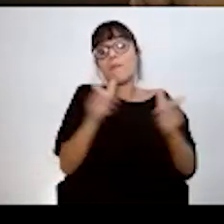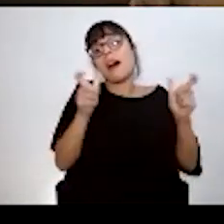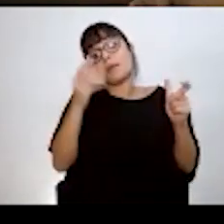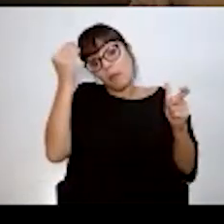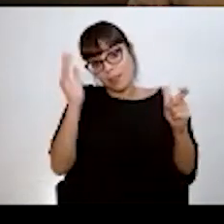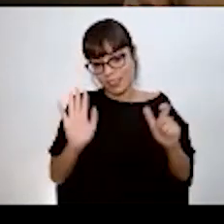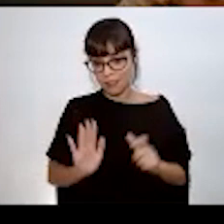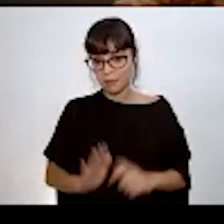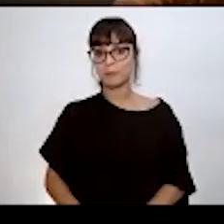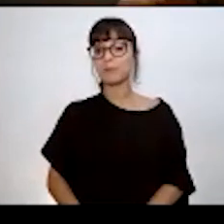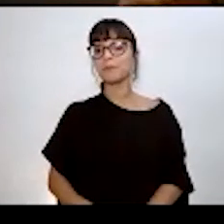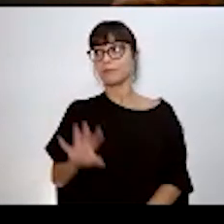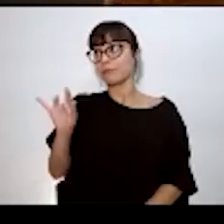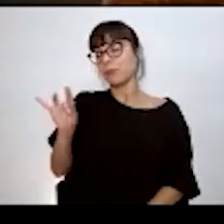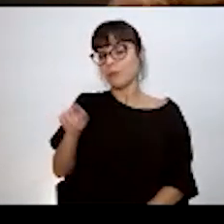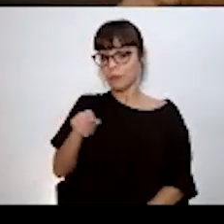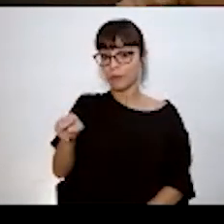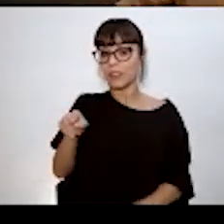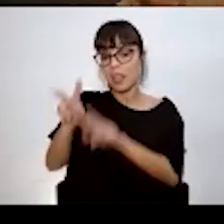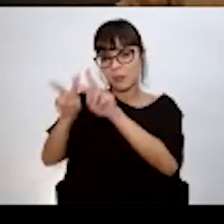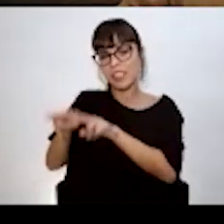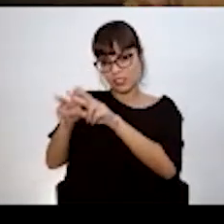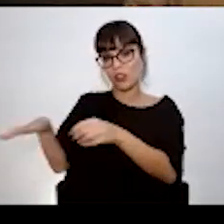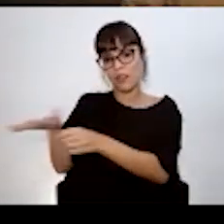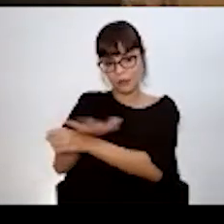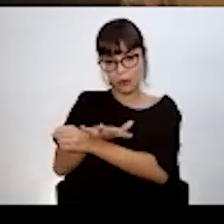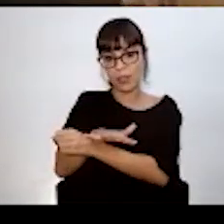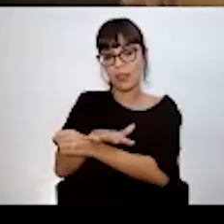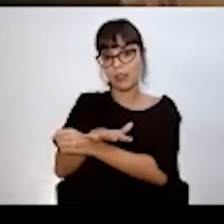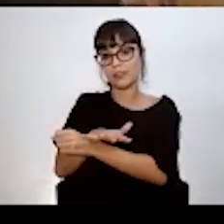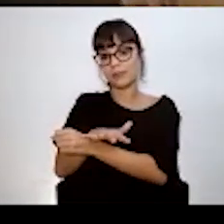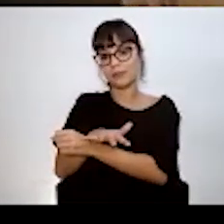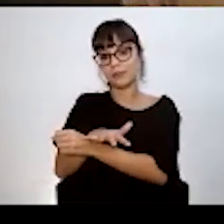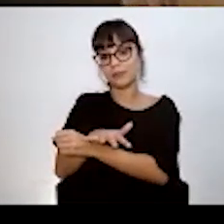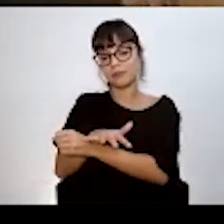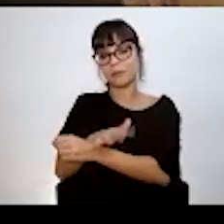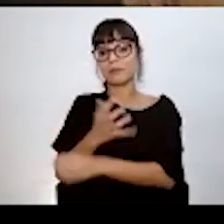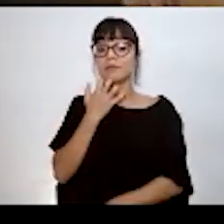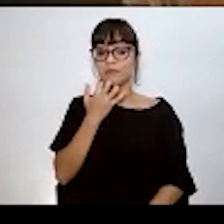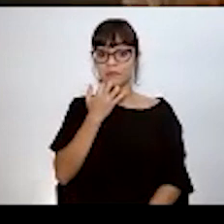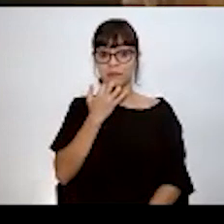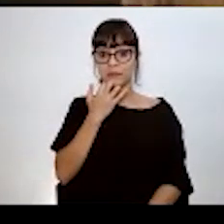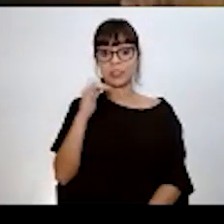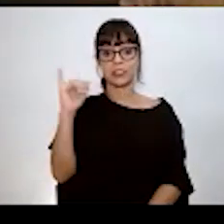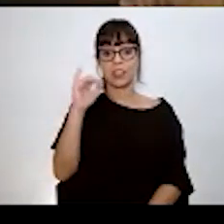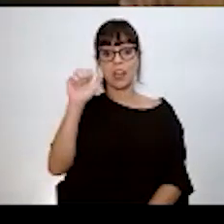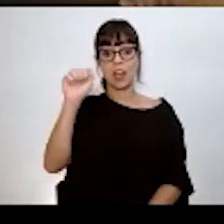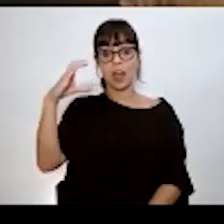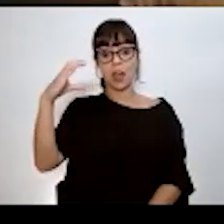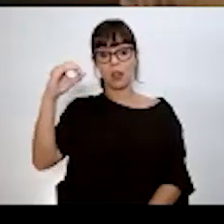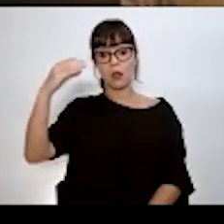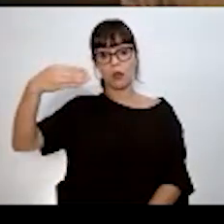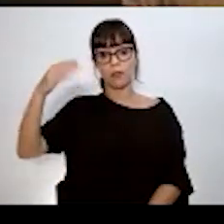Canarias en los últimos años. Por ejemplo, se han desarrollado por los trabajos de Jacob Morales y ahora